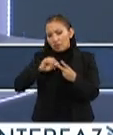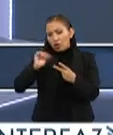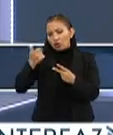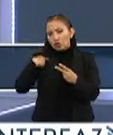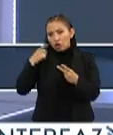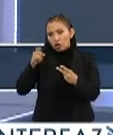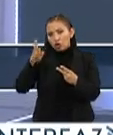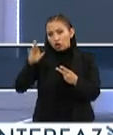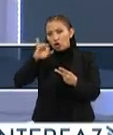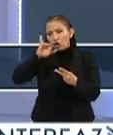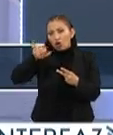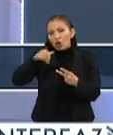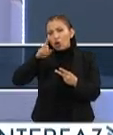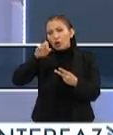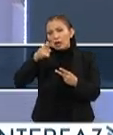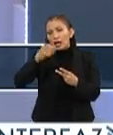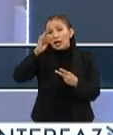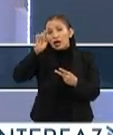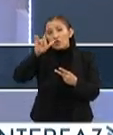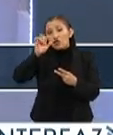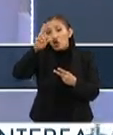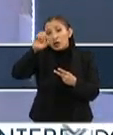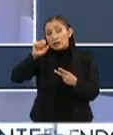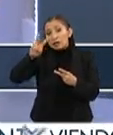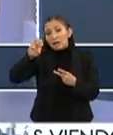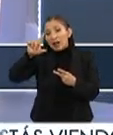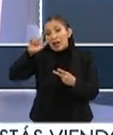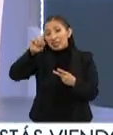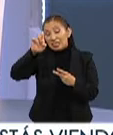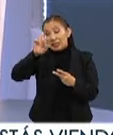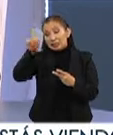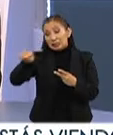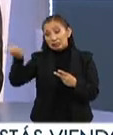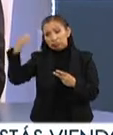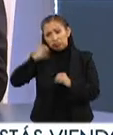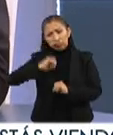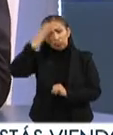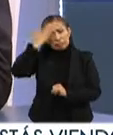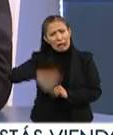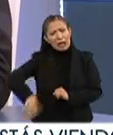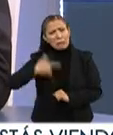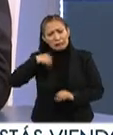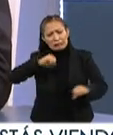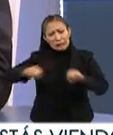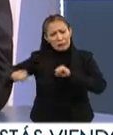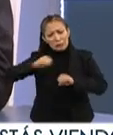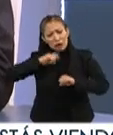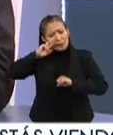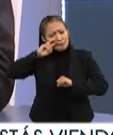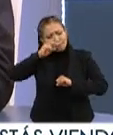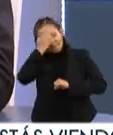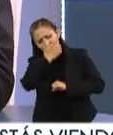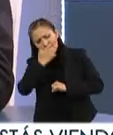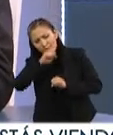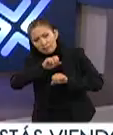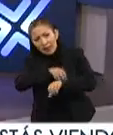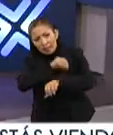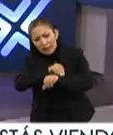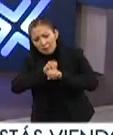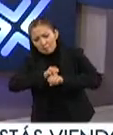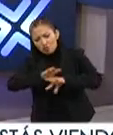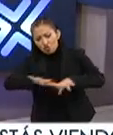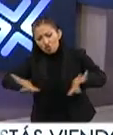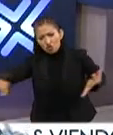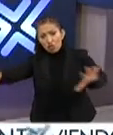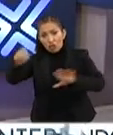el doctor Jorge Flores Valdés, que es toda una autoridad en el tema de sismos, de propagación de energía. Es